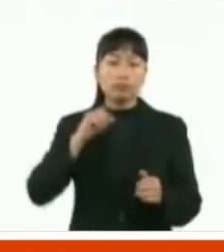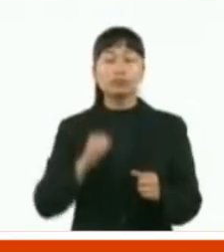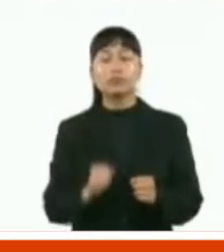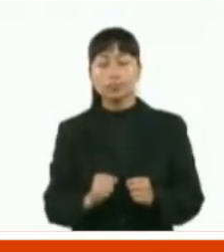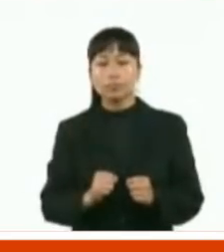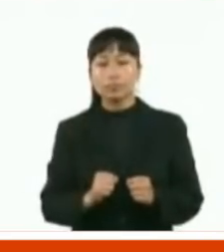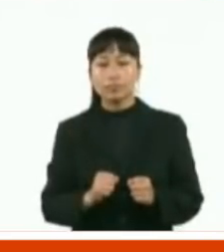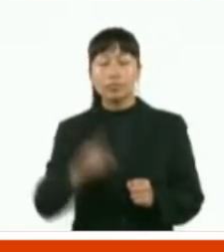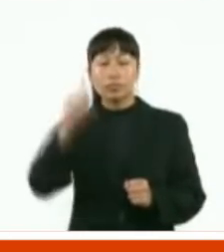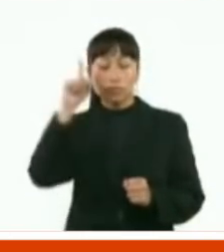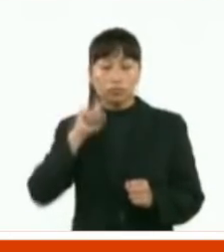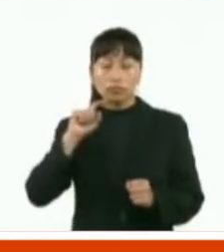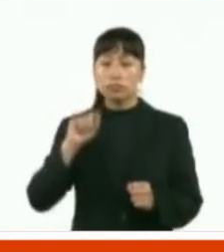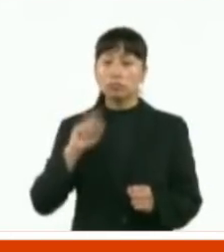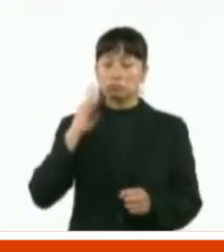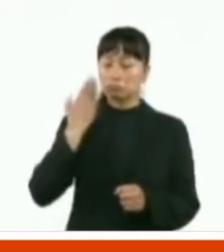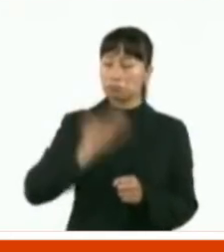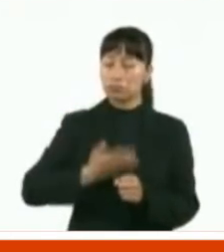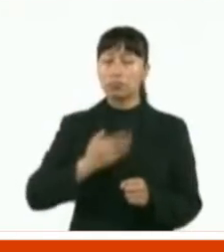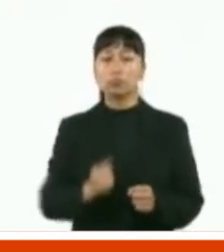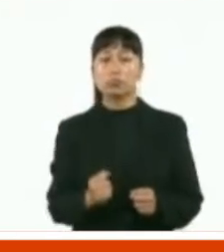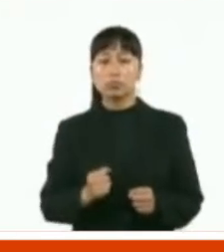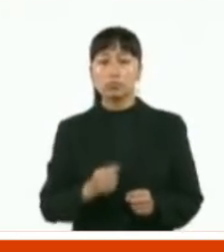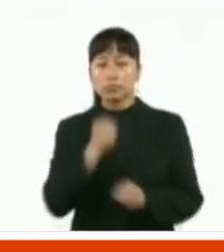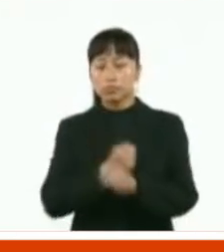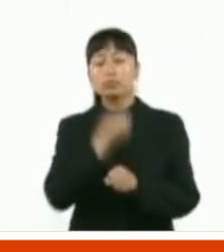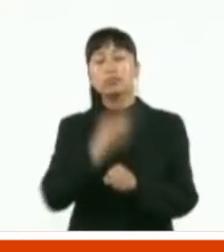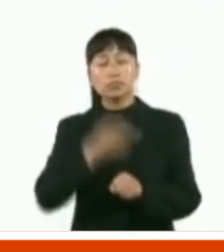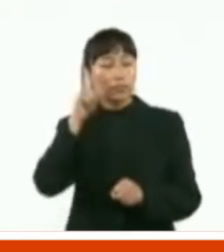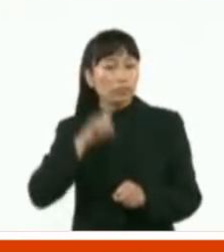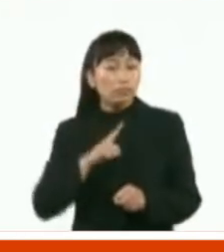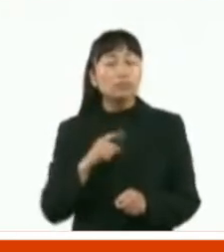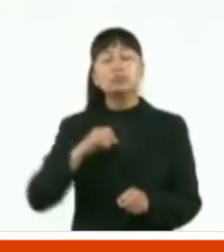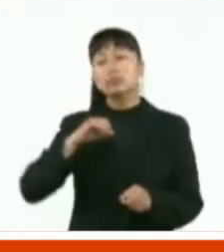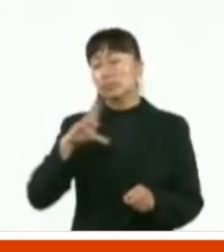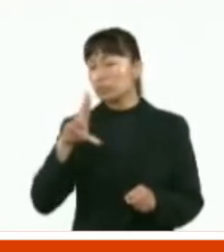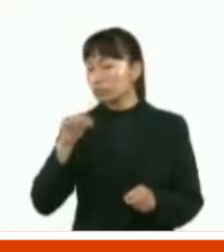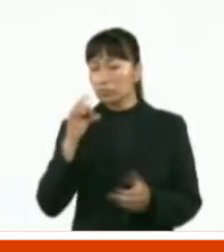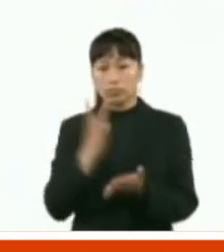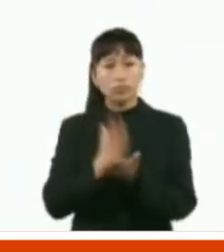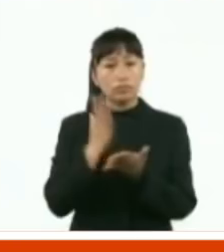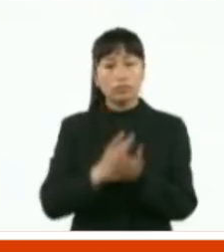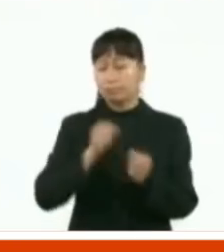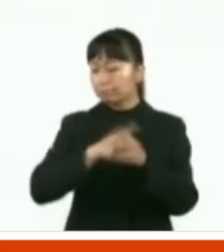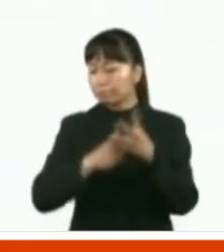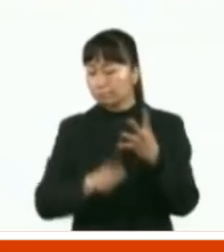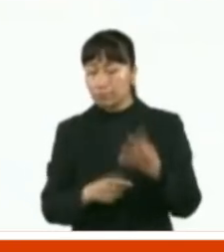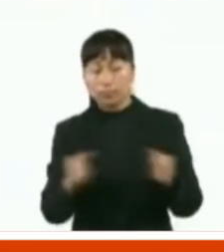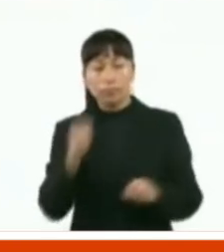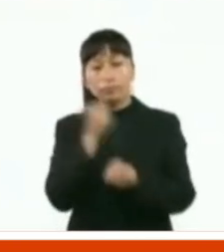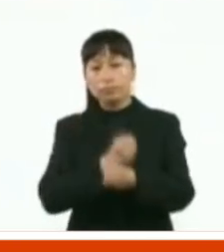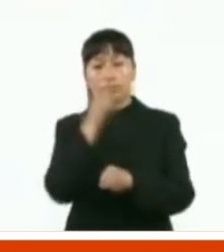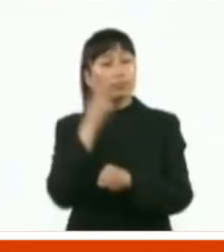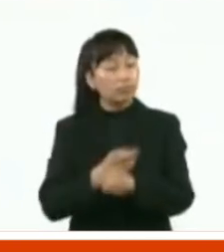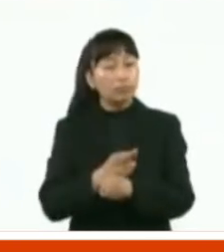con mujeres al frente, no solo de la Secretaría de la Mujer, o como normalmente ocurre, sino también